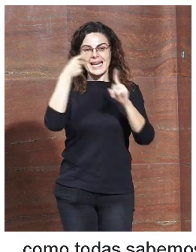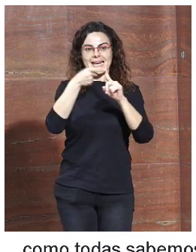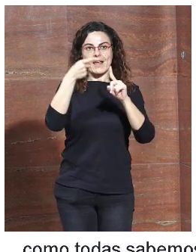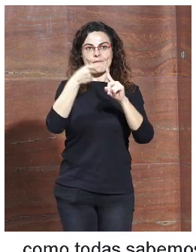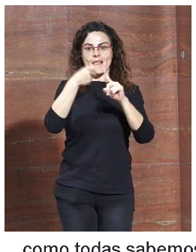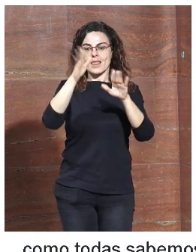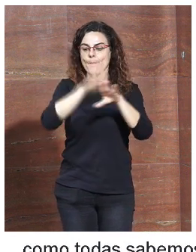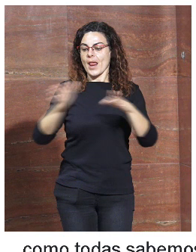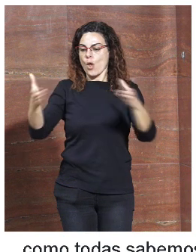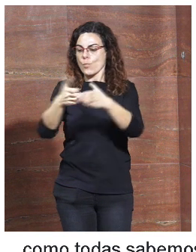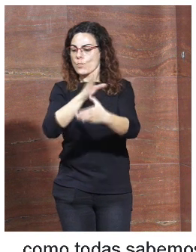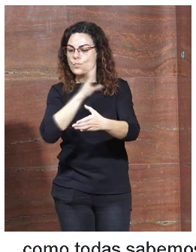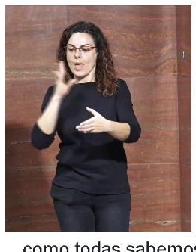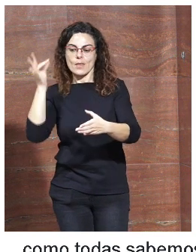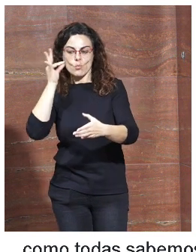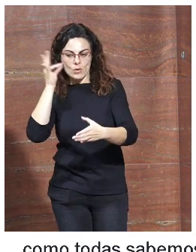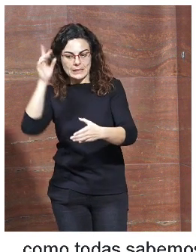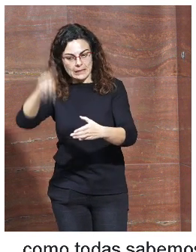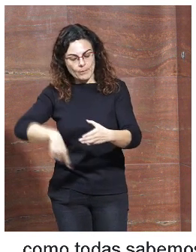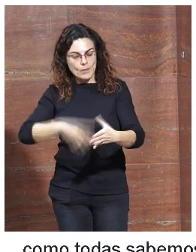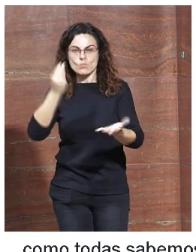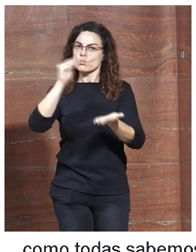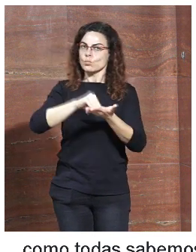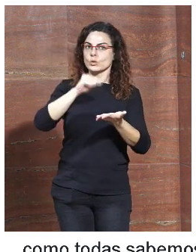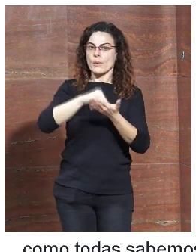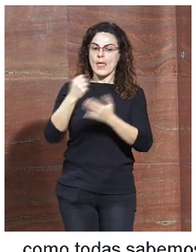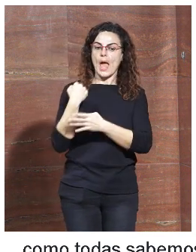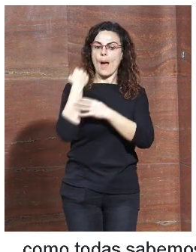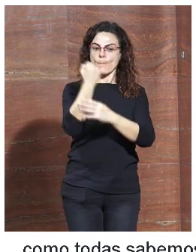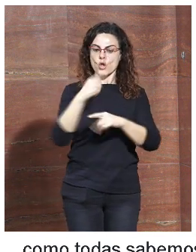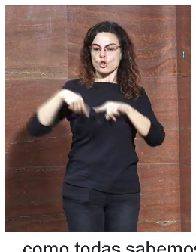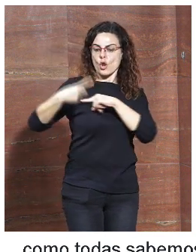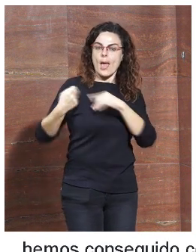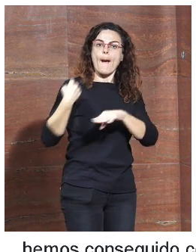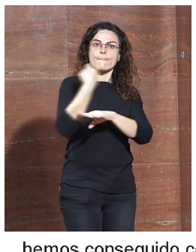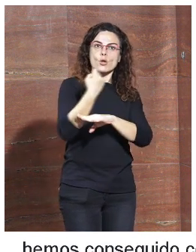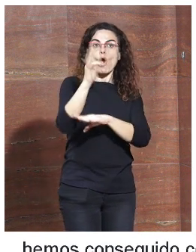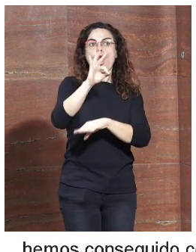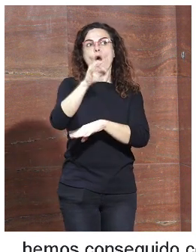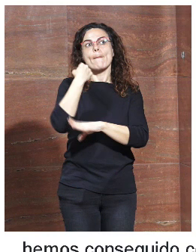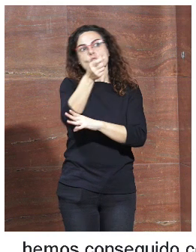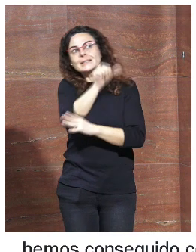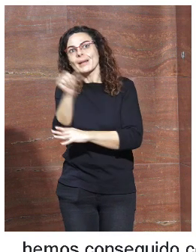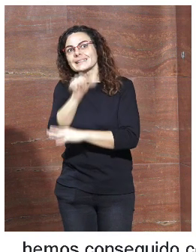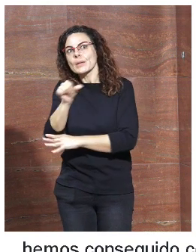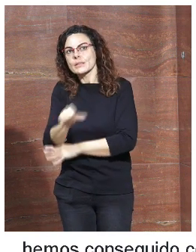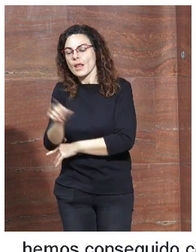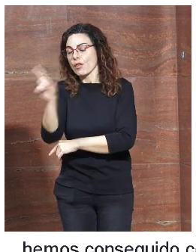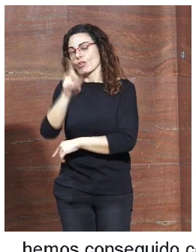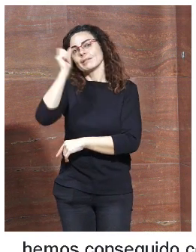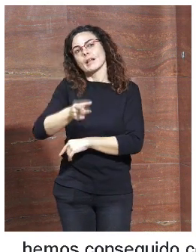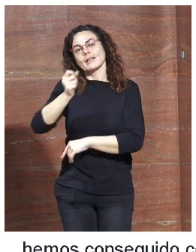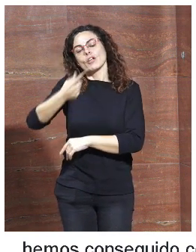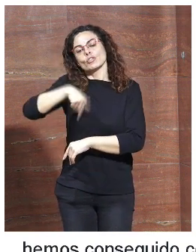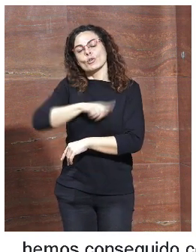para ellas. Es decir, no siempre se trata de prestar apoyos diarios o semanales, pero casi siempre